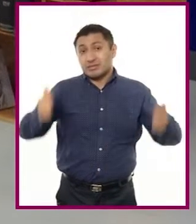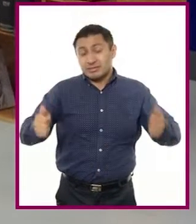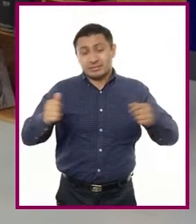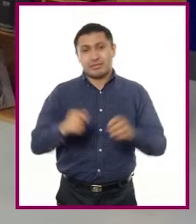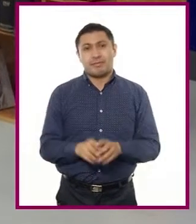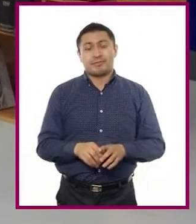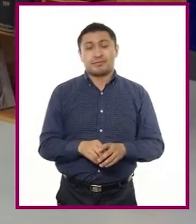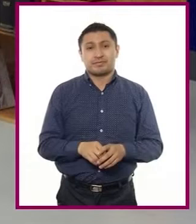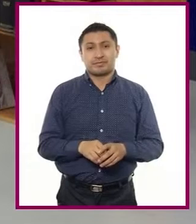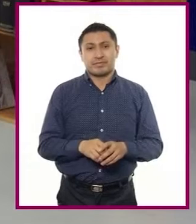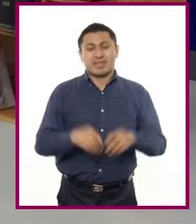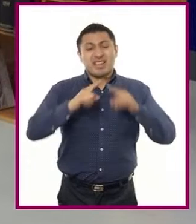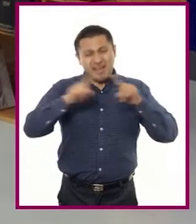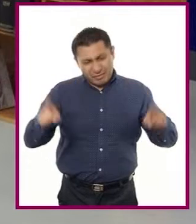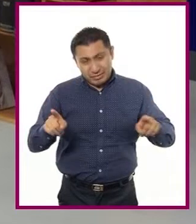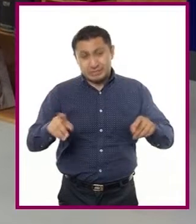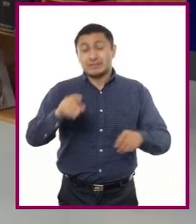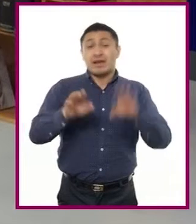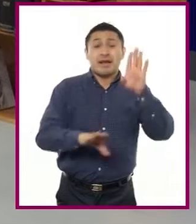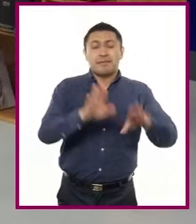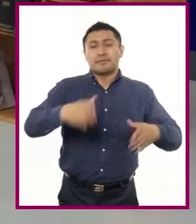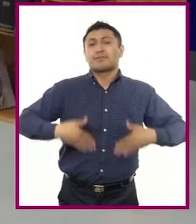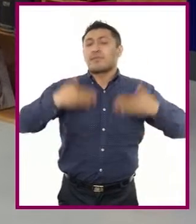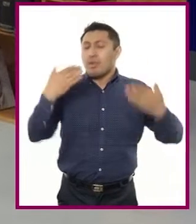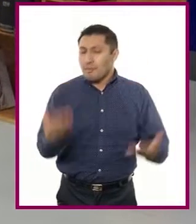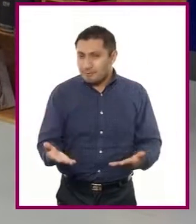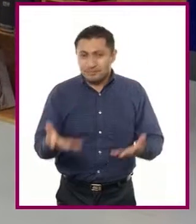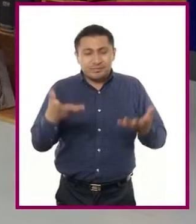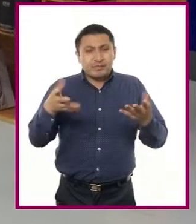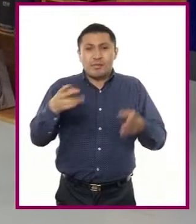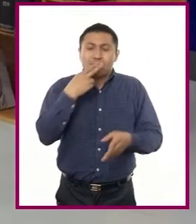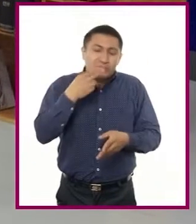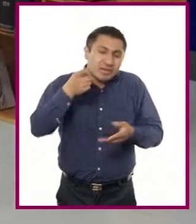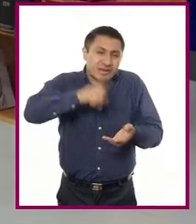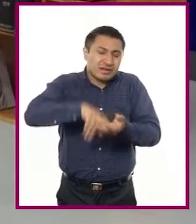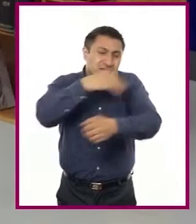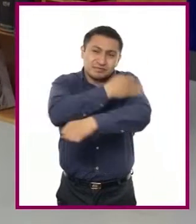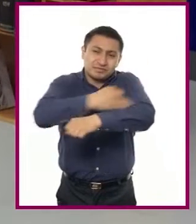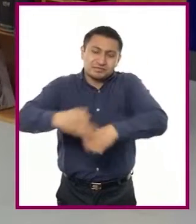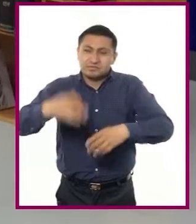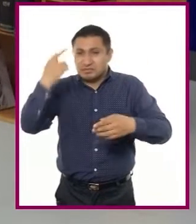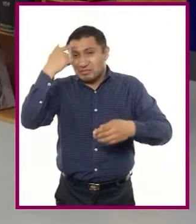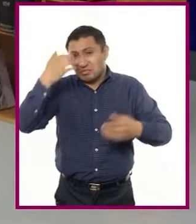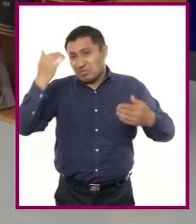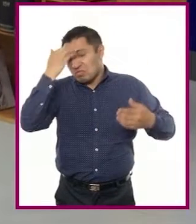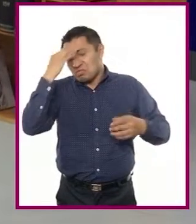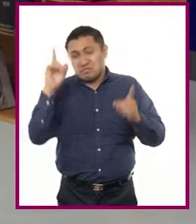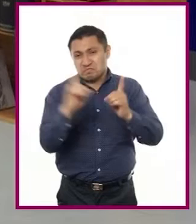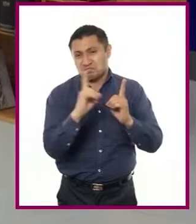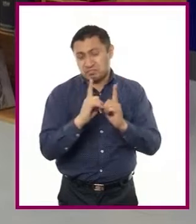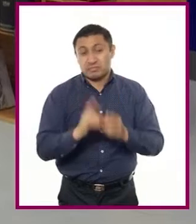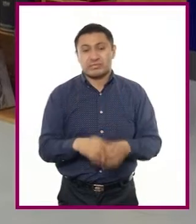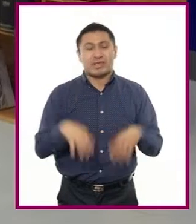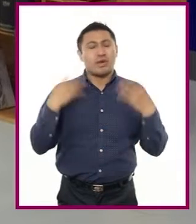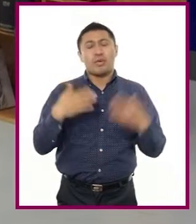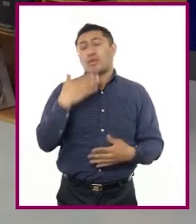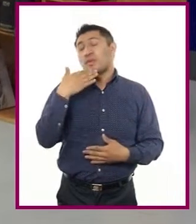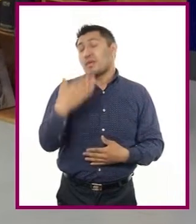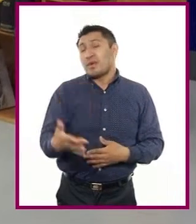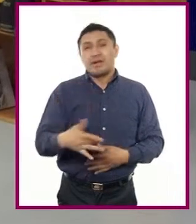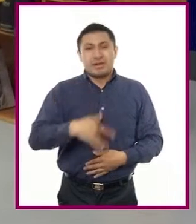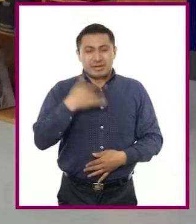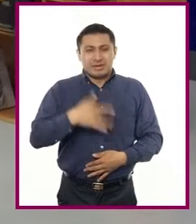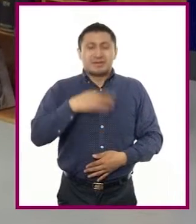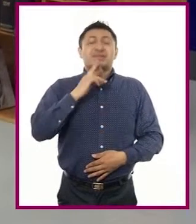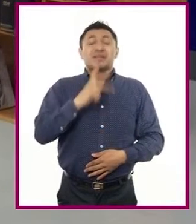otras de confianza y cercanía empleado entre familiares y conocidos. Uf, qué alivio. Confieso que me siento más